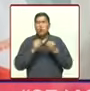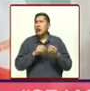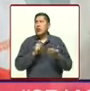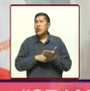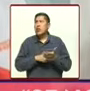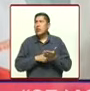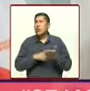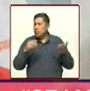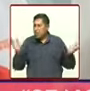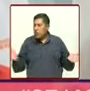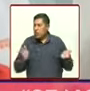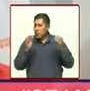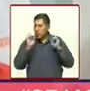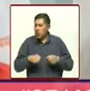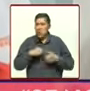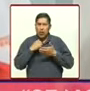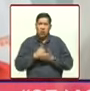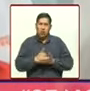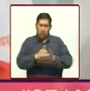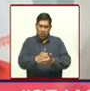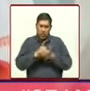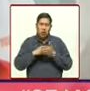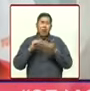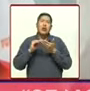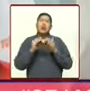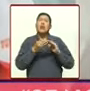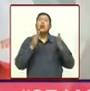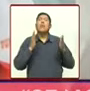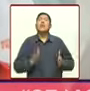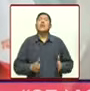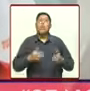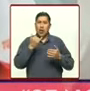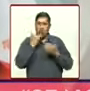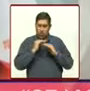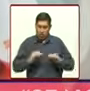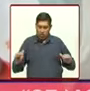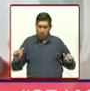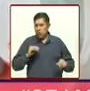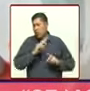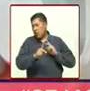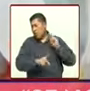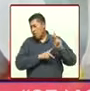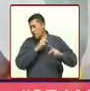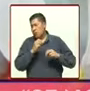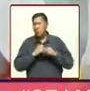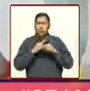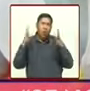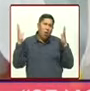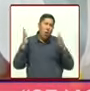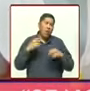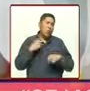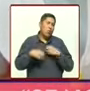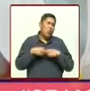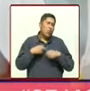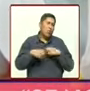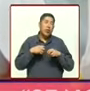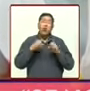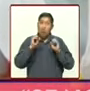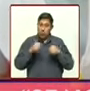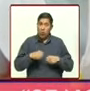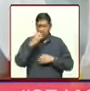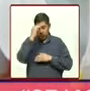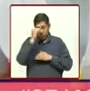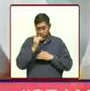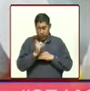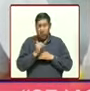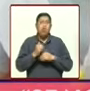esta campaña de poder ayudar, ¿no?, a las comunidades, sobre todo a los niños que son la población más vulnerable, para poder mitigar los